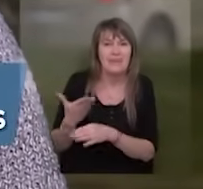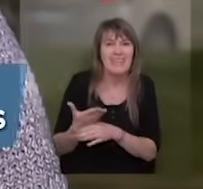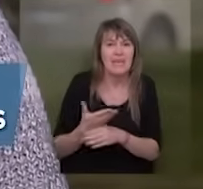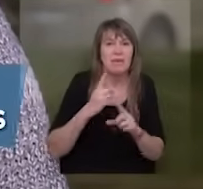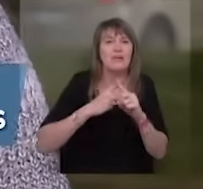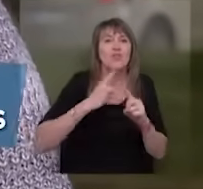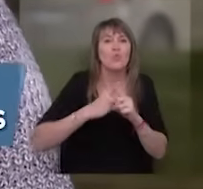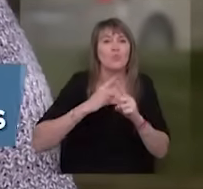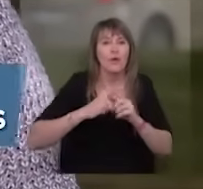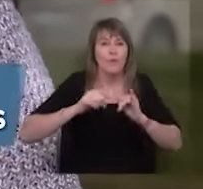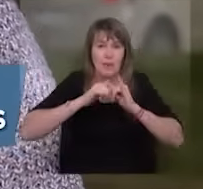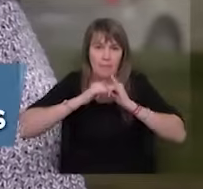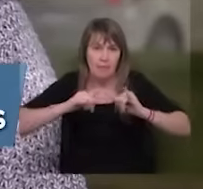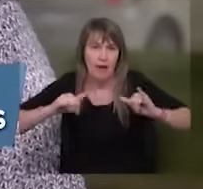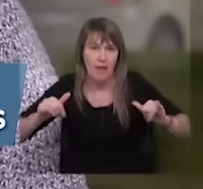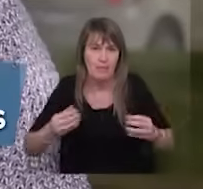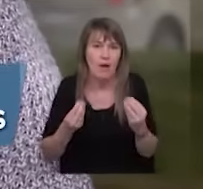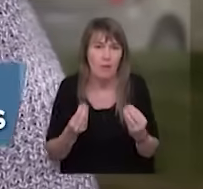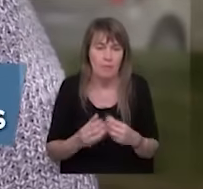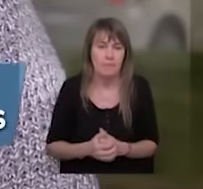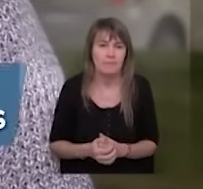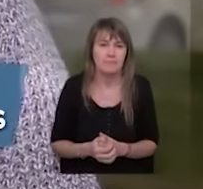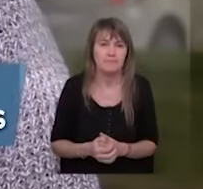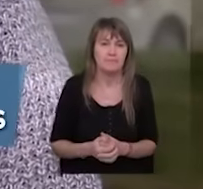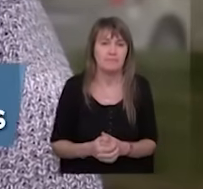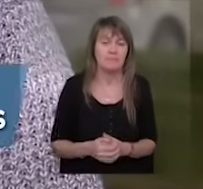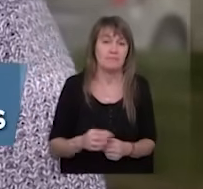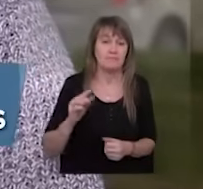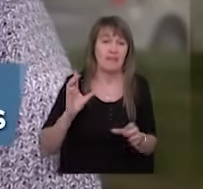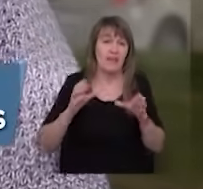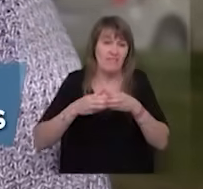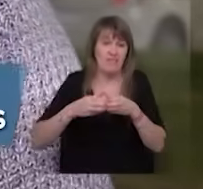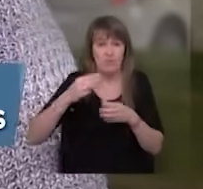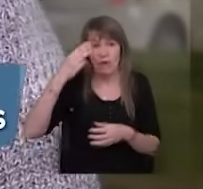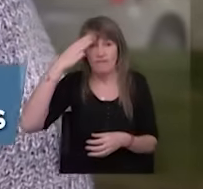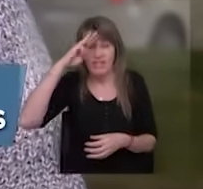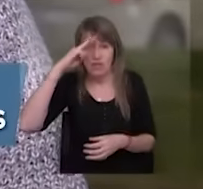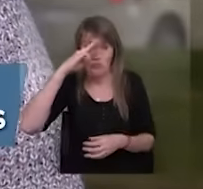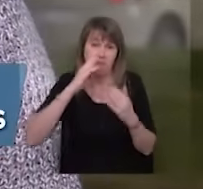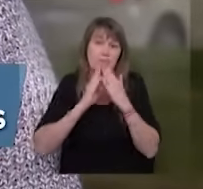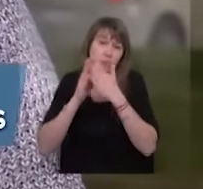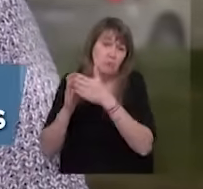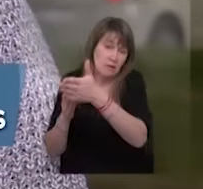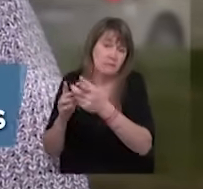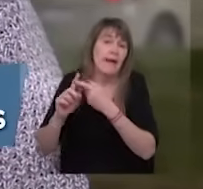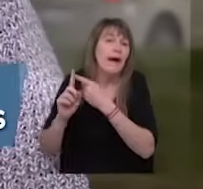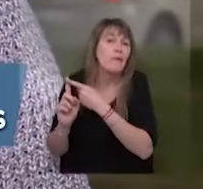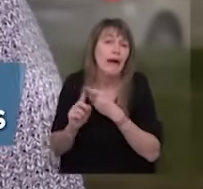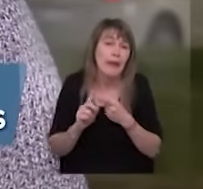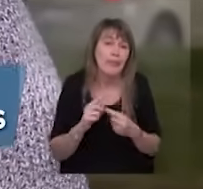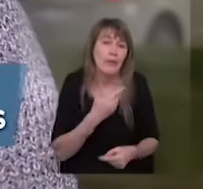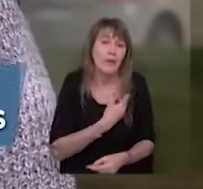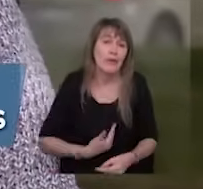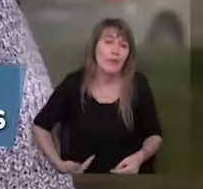este a propósito de las de las campañas publicitarias Bueno yo creo que gabilo abierto terminó eso tendrían que preguntárselo a ellos terminó acordando con el oficialismo